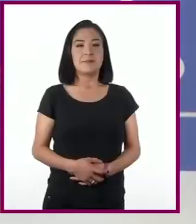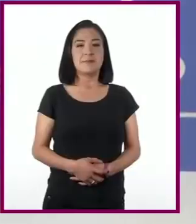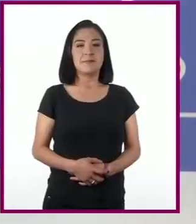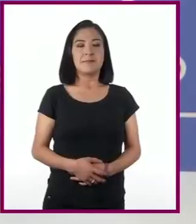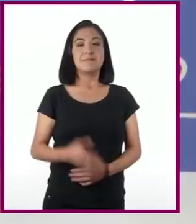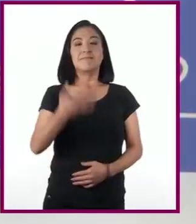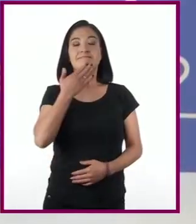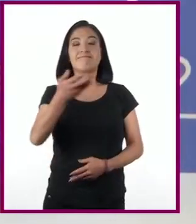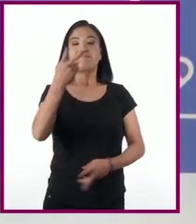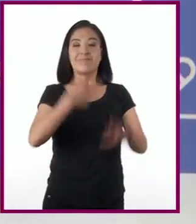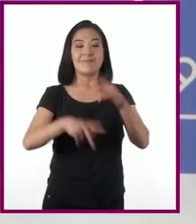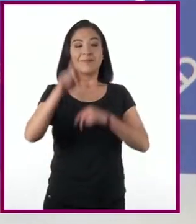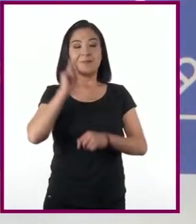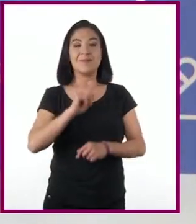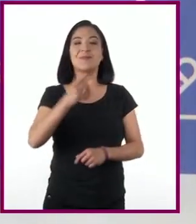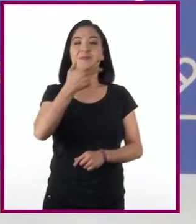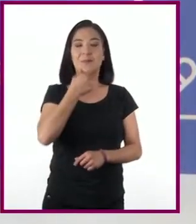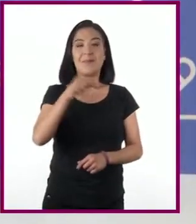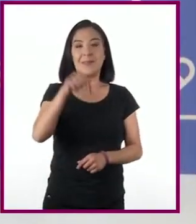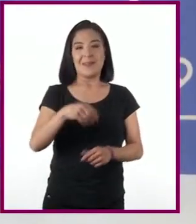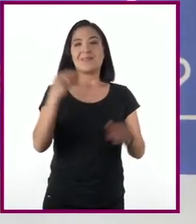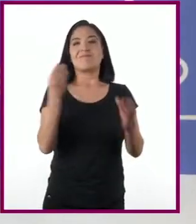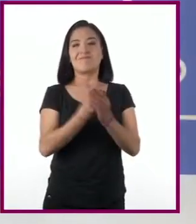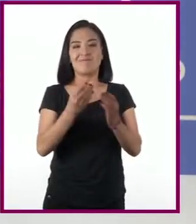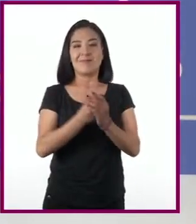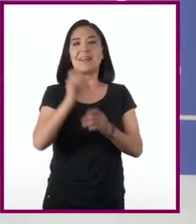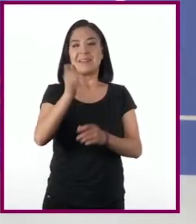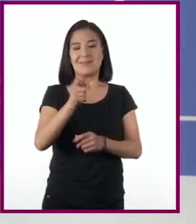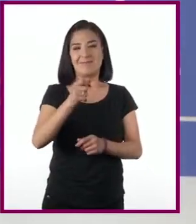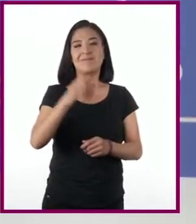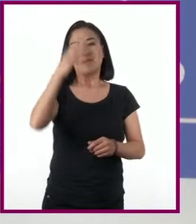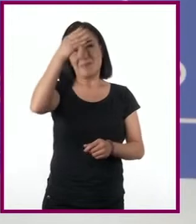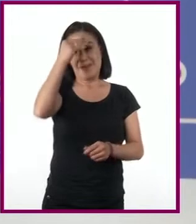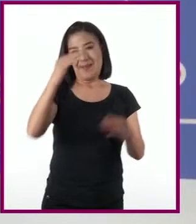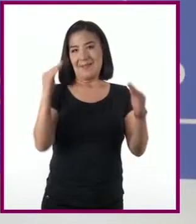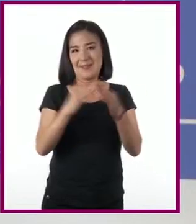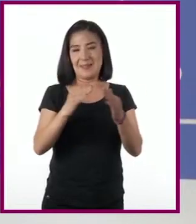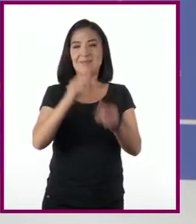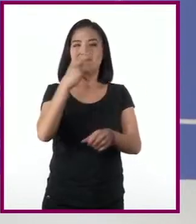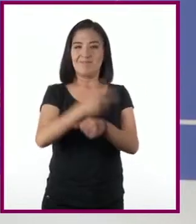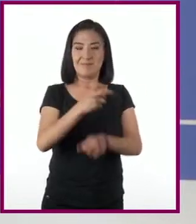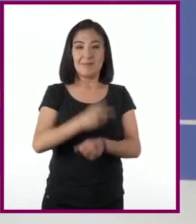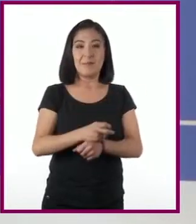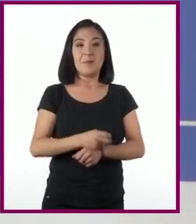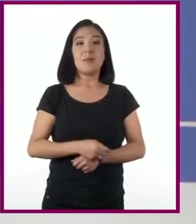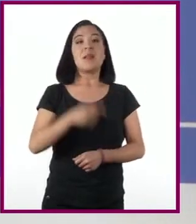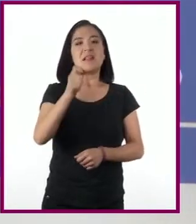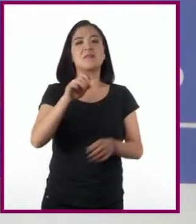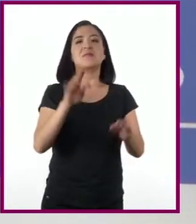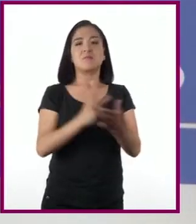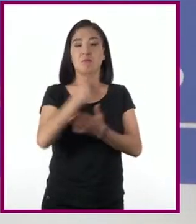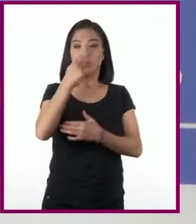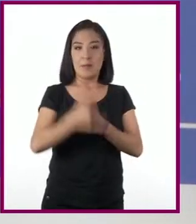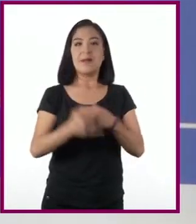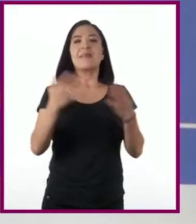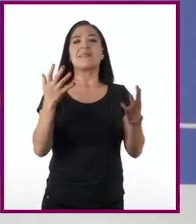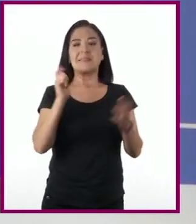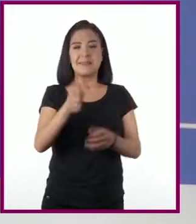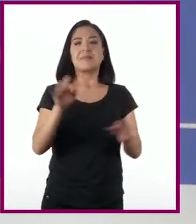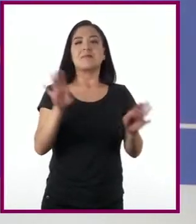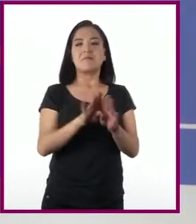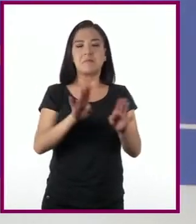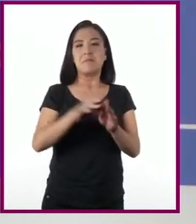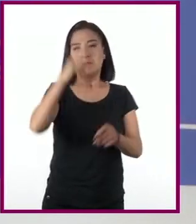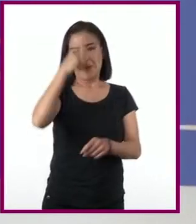Bienvenidas y bienvenidos a una sesión más de nuestra estrategia Aprende en Casa 2, que forma parte de un proyecto híbrido, es decir, que